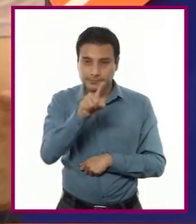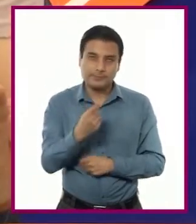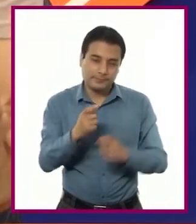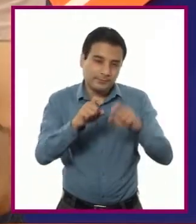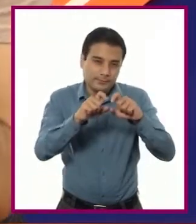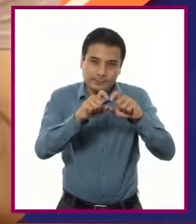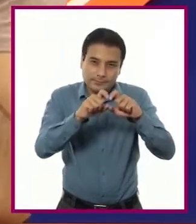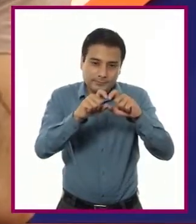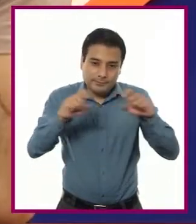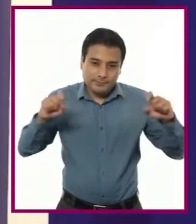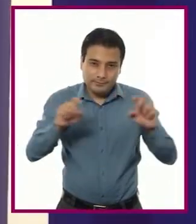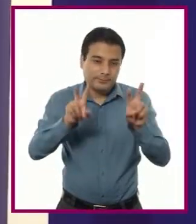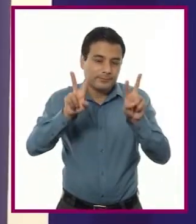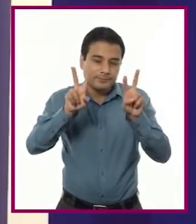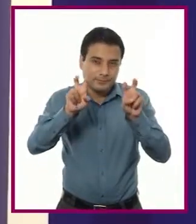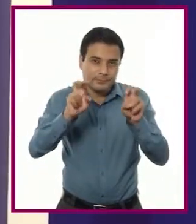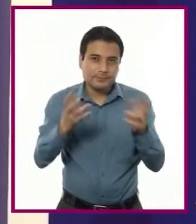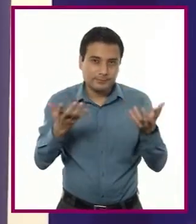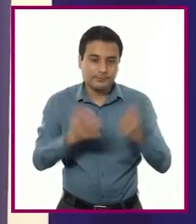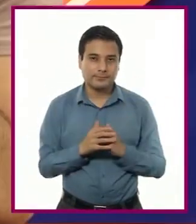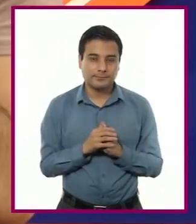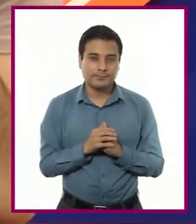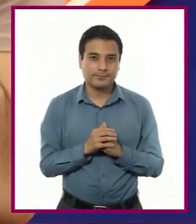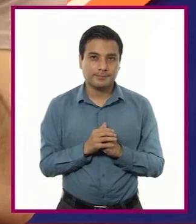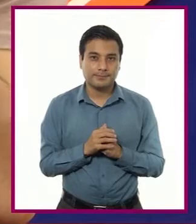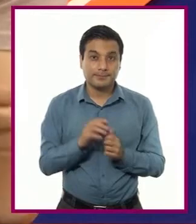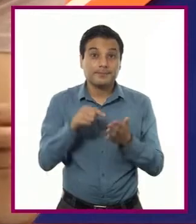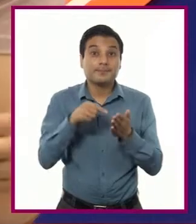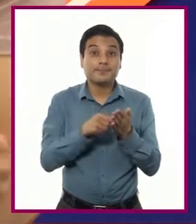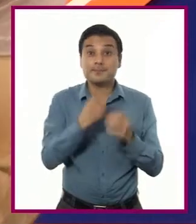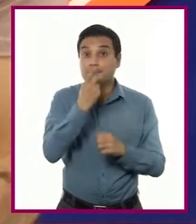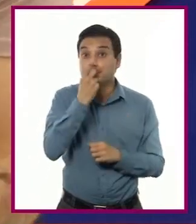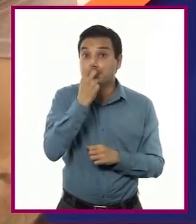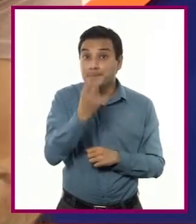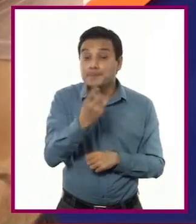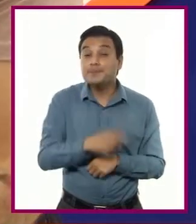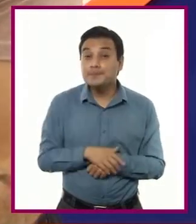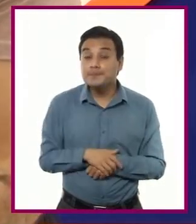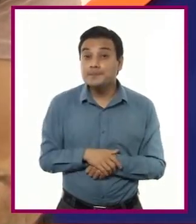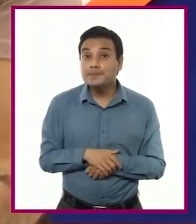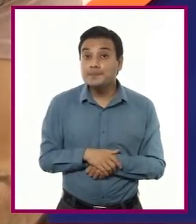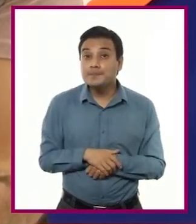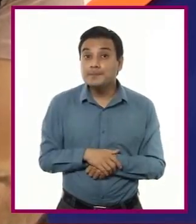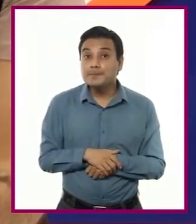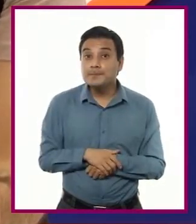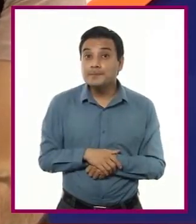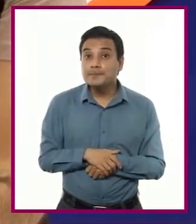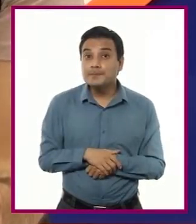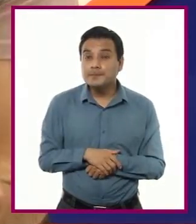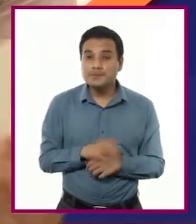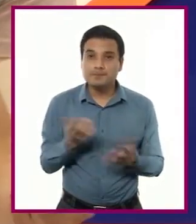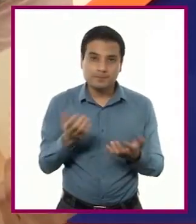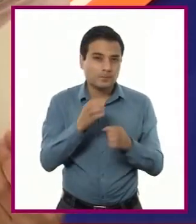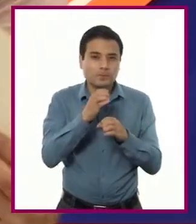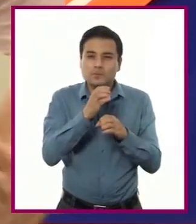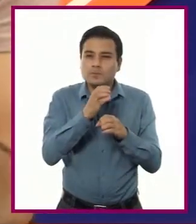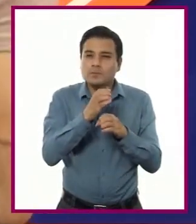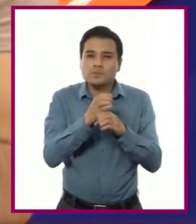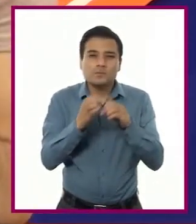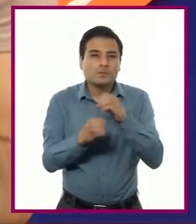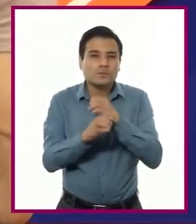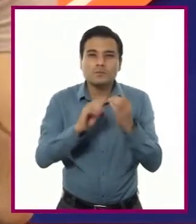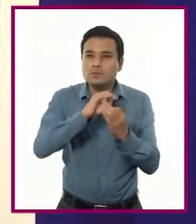tema. Por lo que pude leer, habla de los estados en que está prácticamente todo lo que hay a nuestro